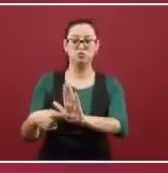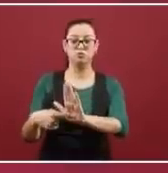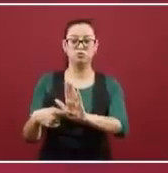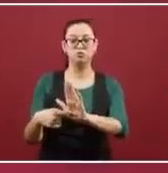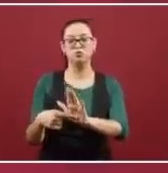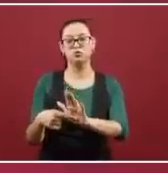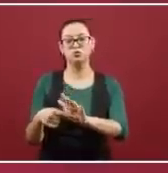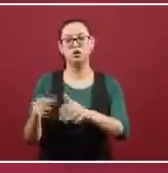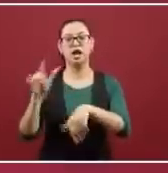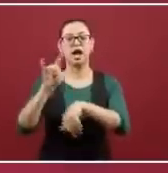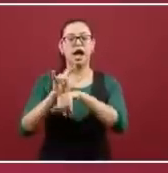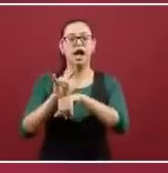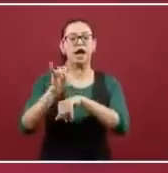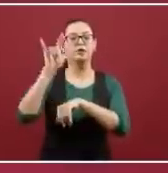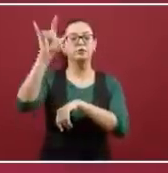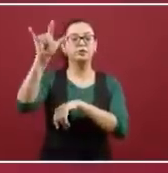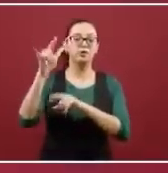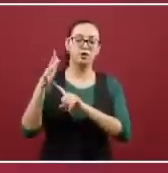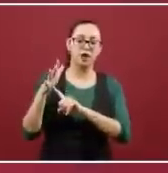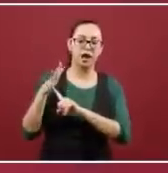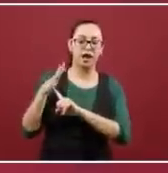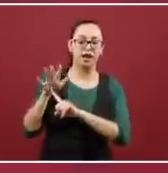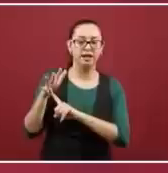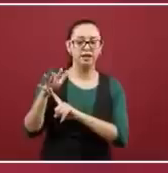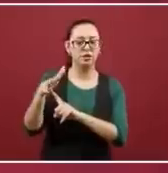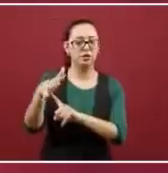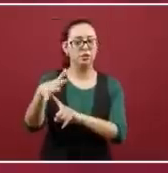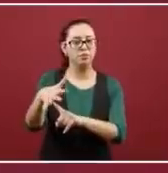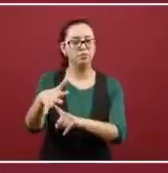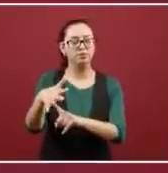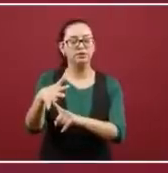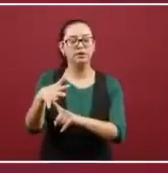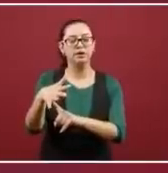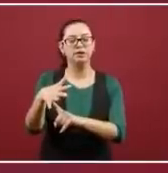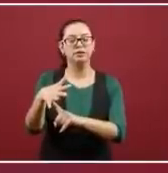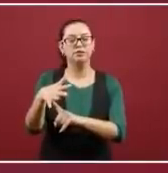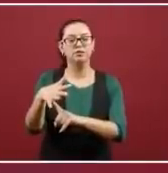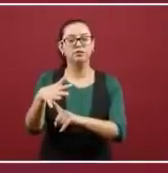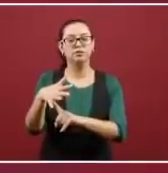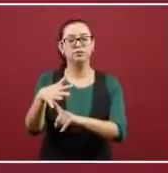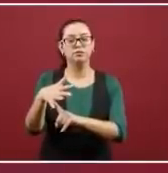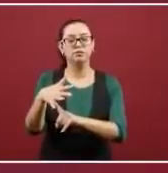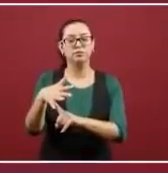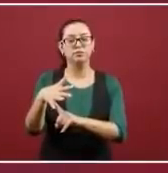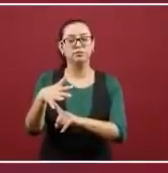y los helicópteros que se